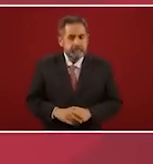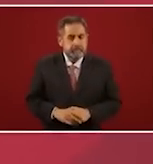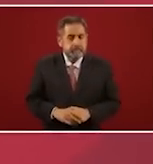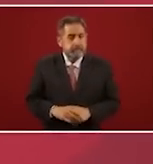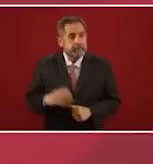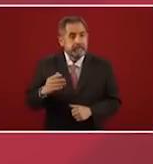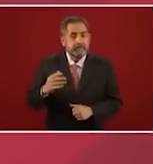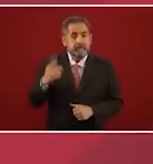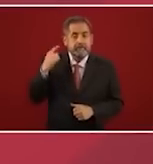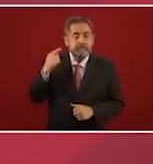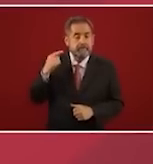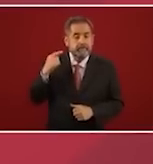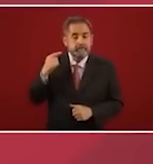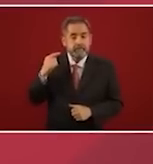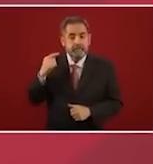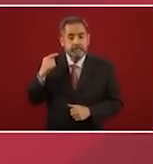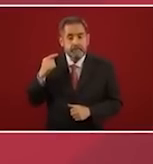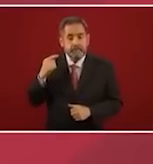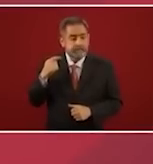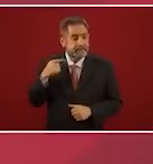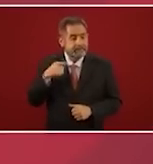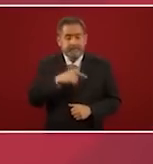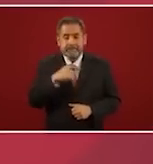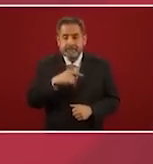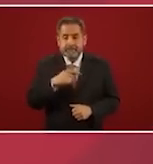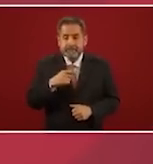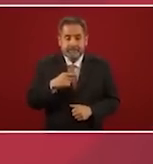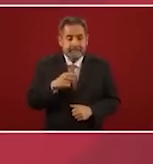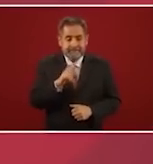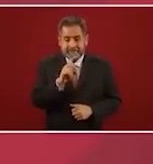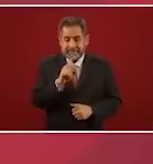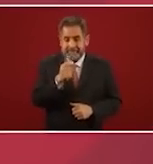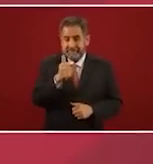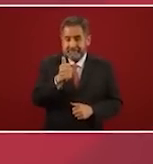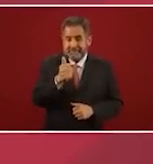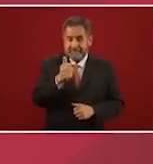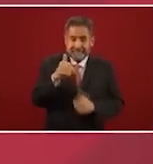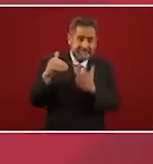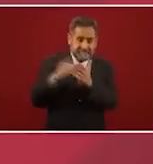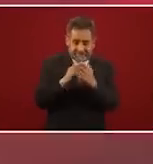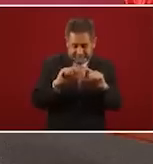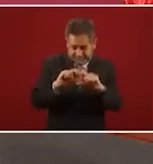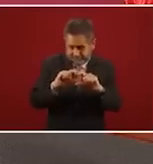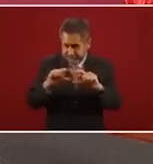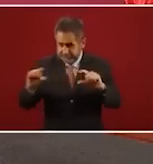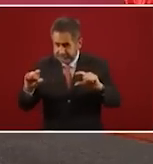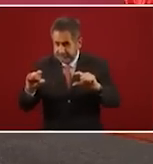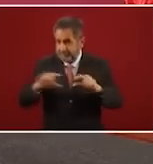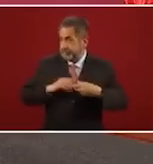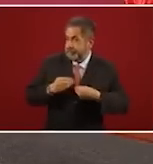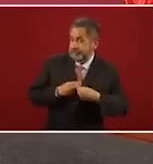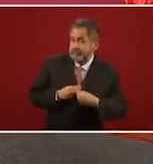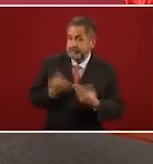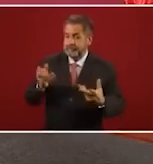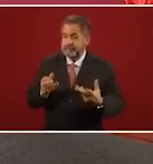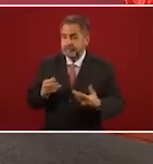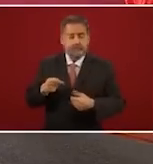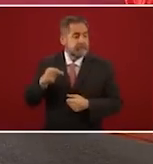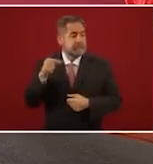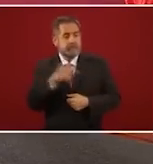Nunca confiscó 36,000 frascos que existían y que la empresa podía